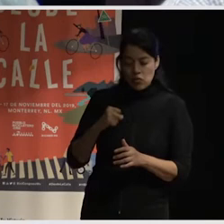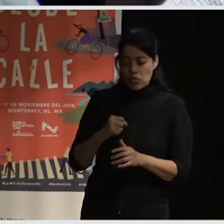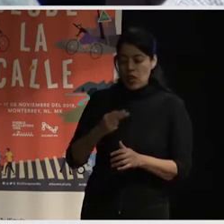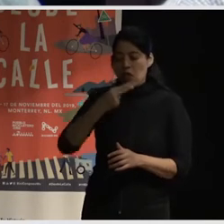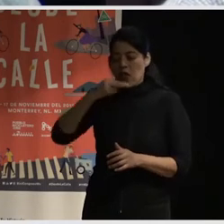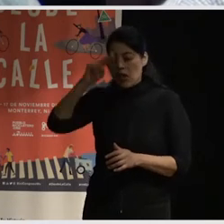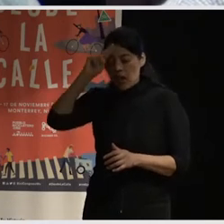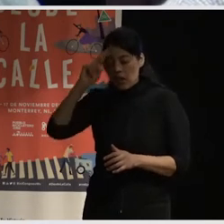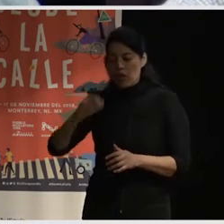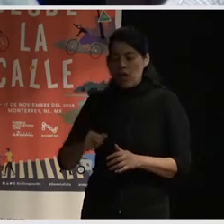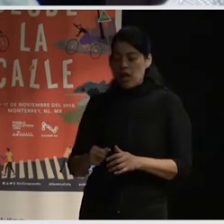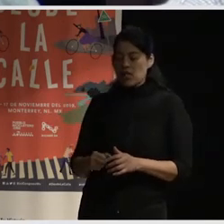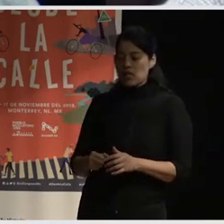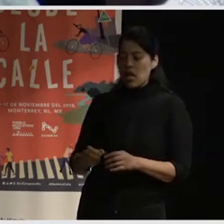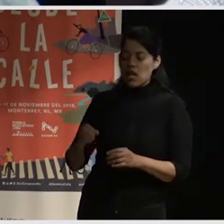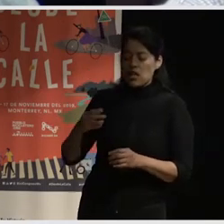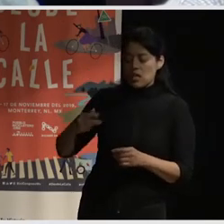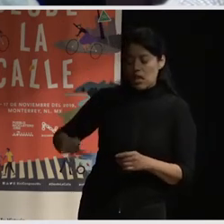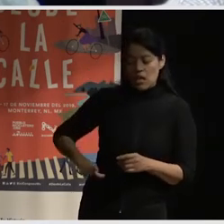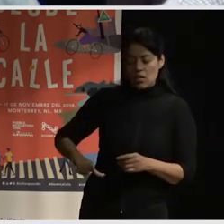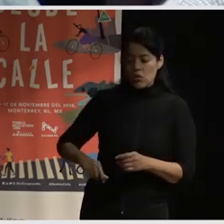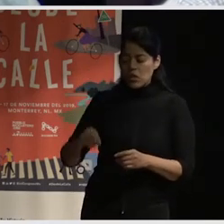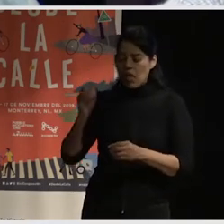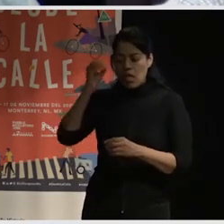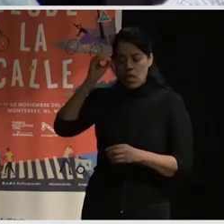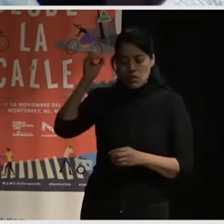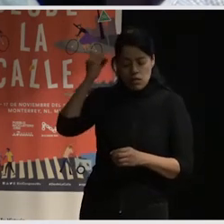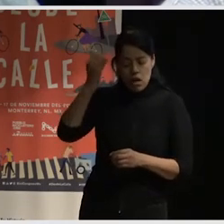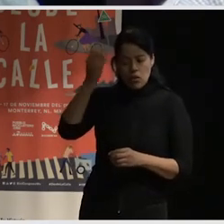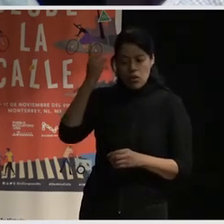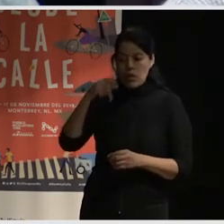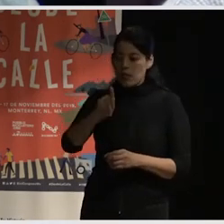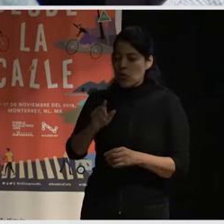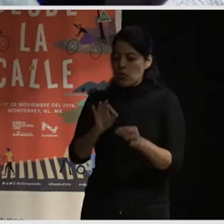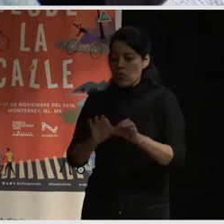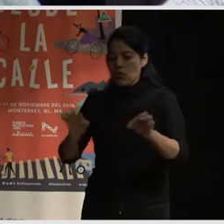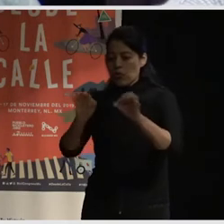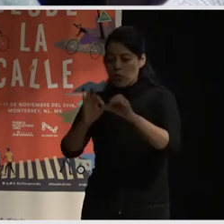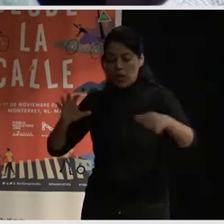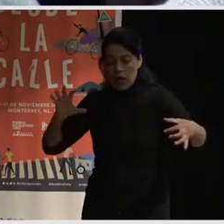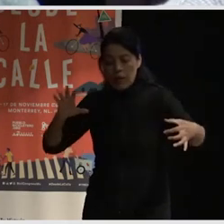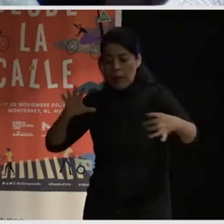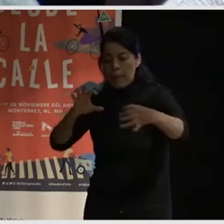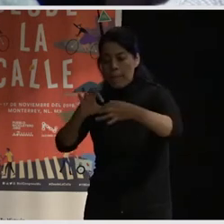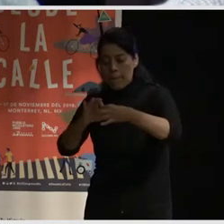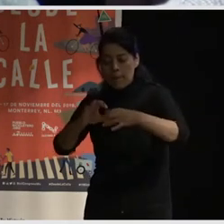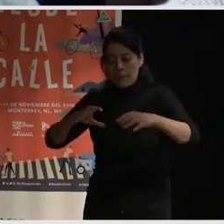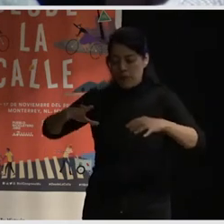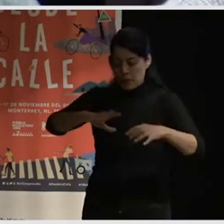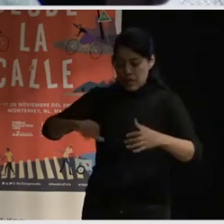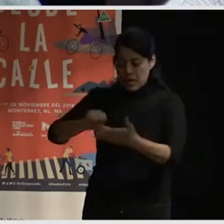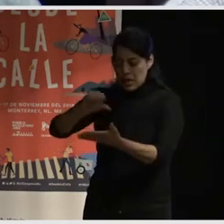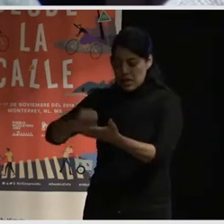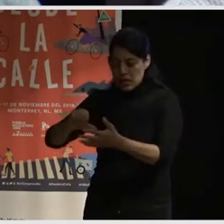y olvido de parte de las autoridades y sin embargo son una pieza fundamental para avanzar en la conexión sede de la periferia hacia el centro